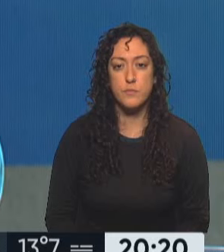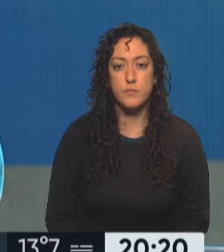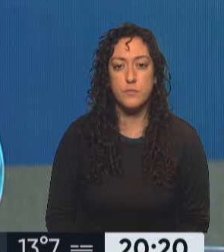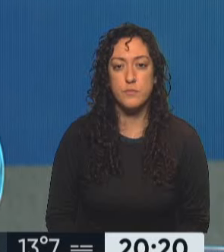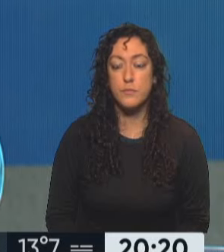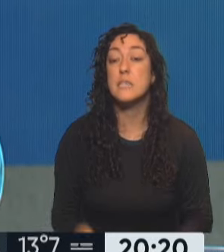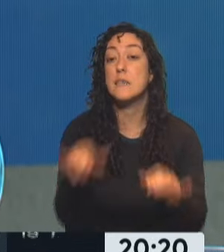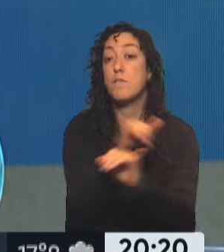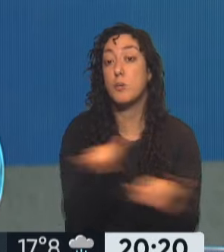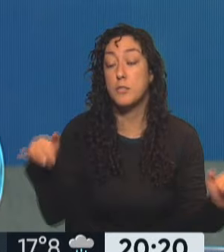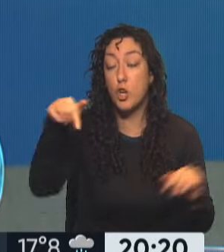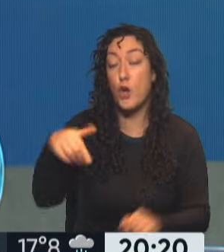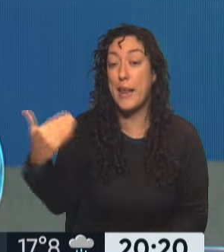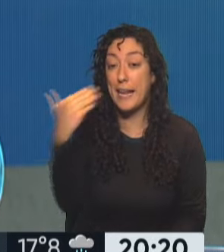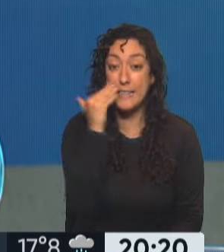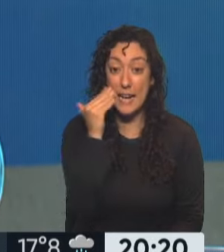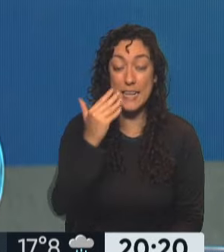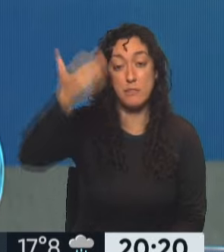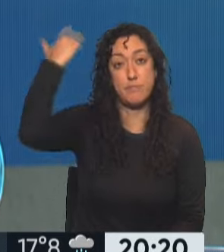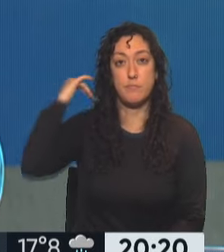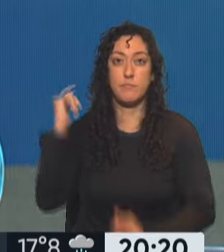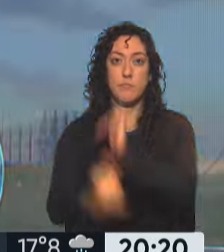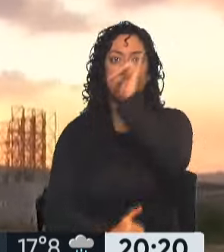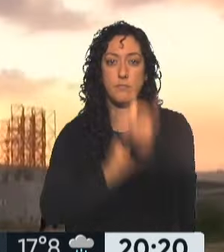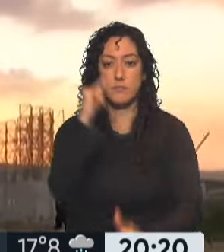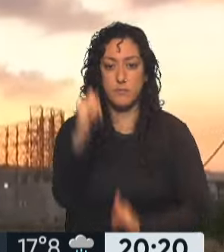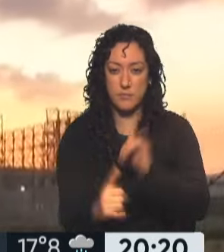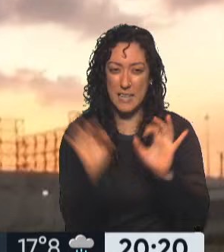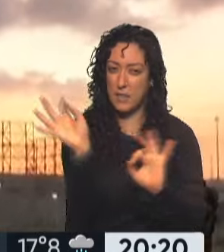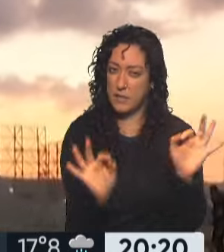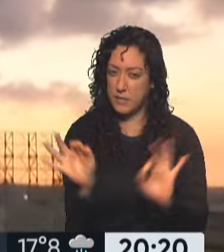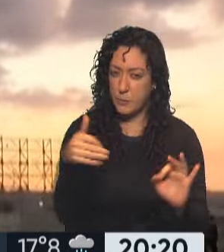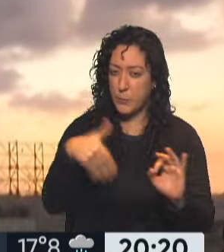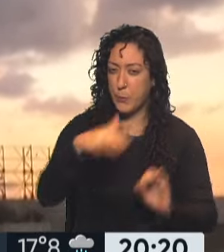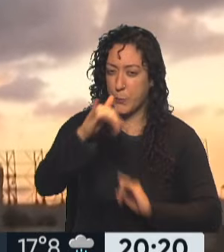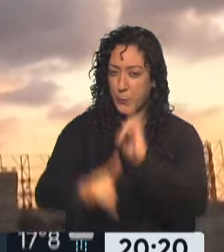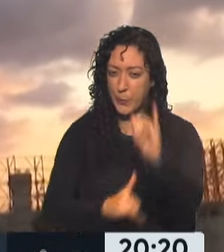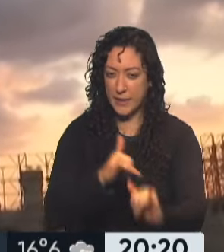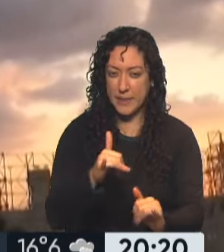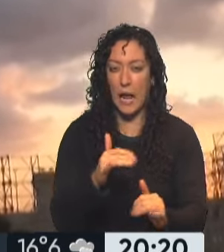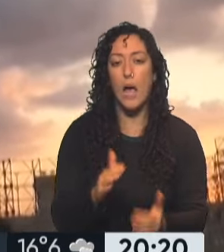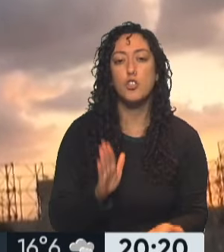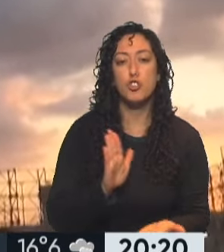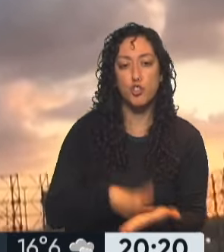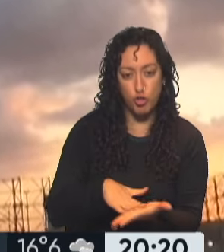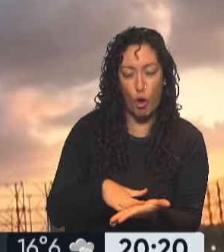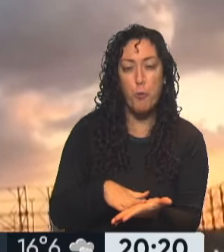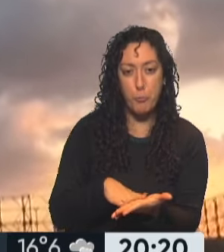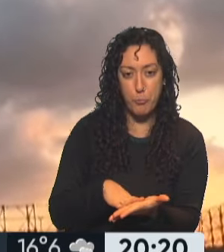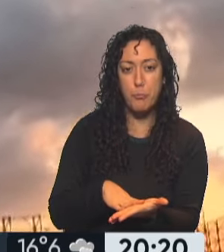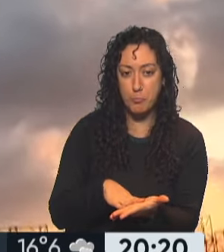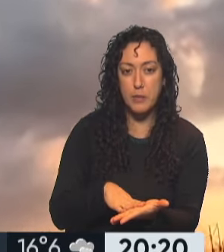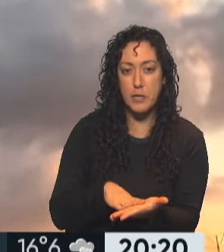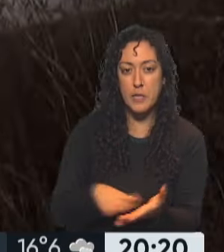El dato es de esta tarde, se lo habíamos adelantado, ahora le brindamos más detalles, tiene que ver con lo confirmado por